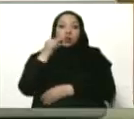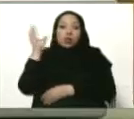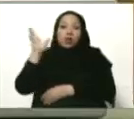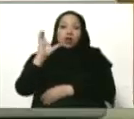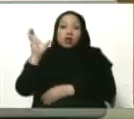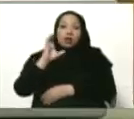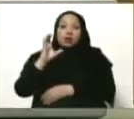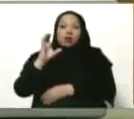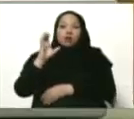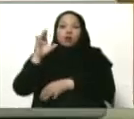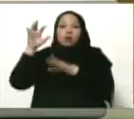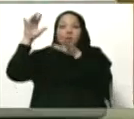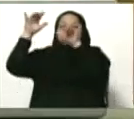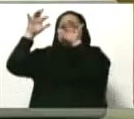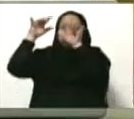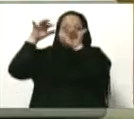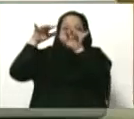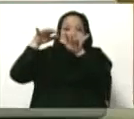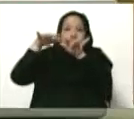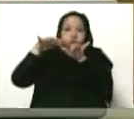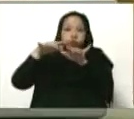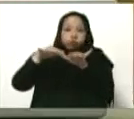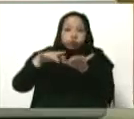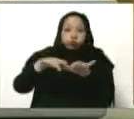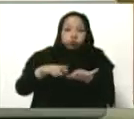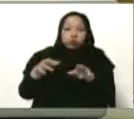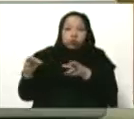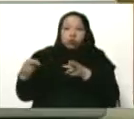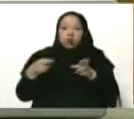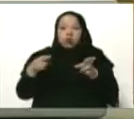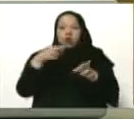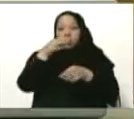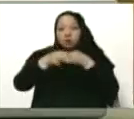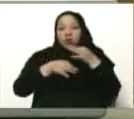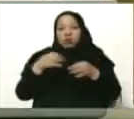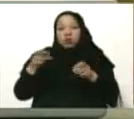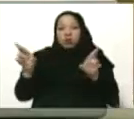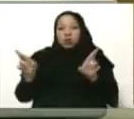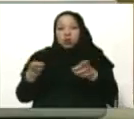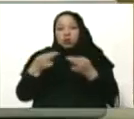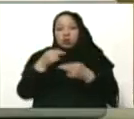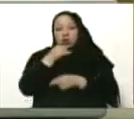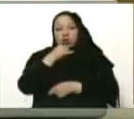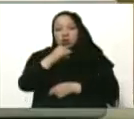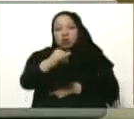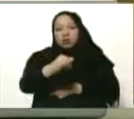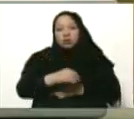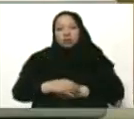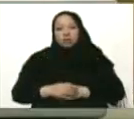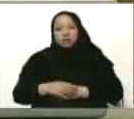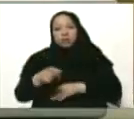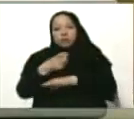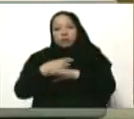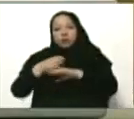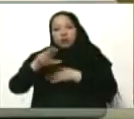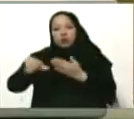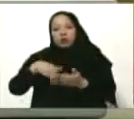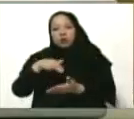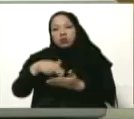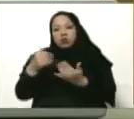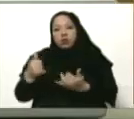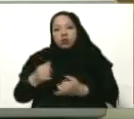del desbordamiento de la quebrada en este sector. Evelyn Guarena nos cuenta más sobre el despliegue que realiza el gobierno nacional en la